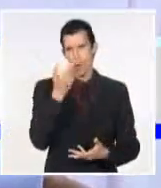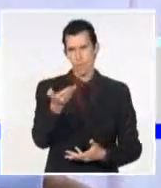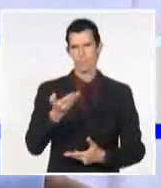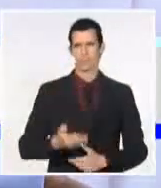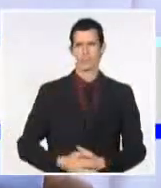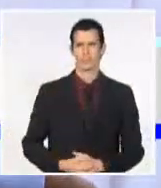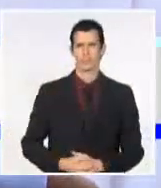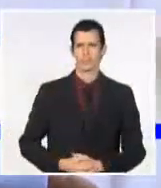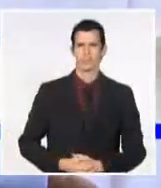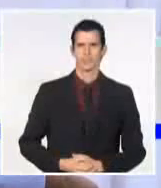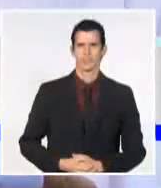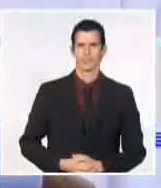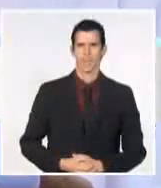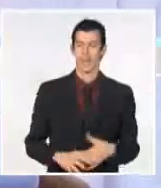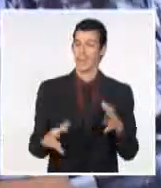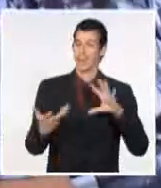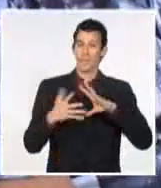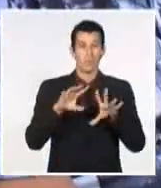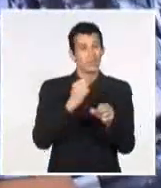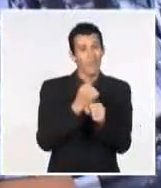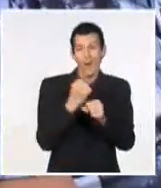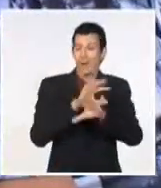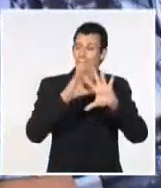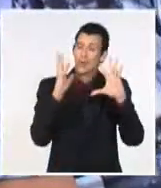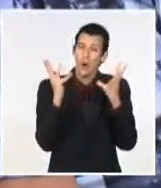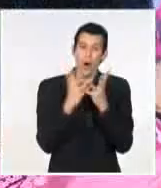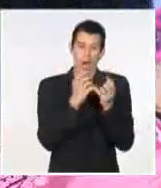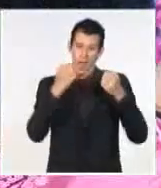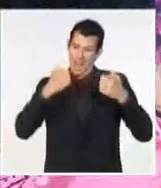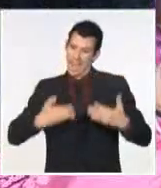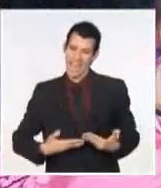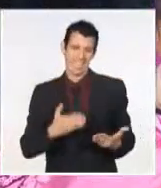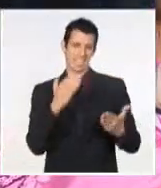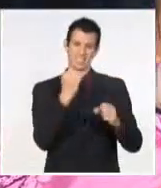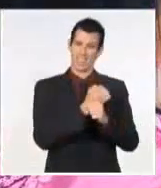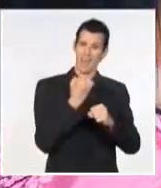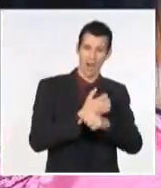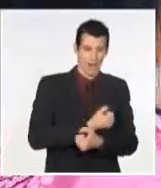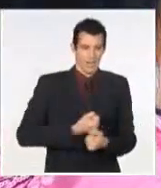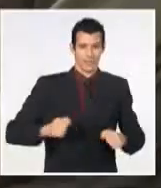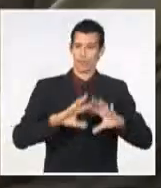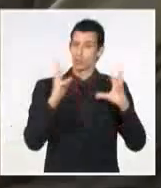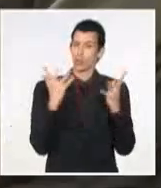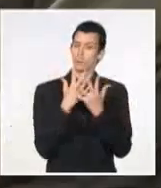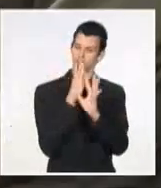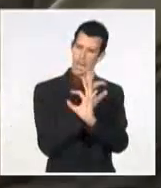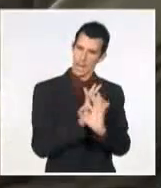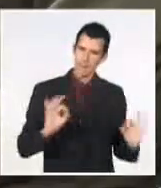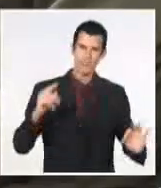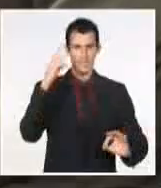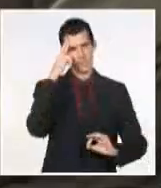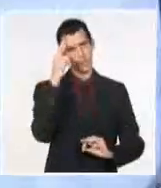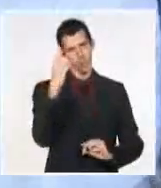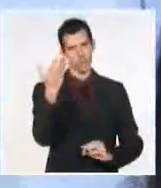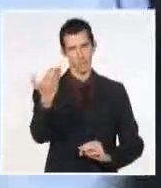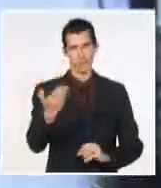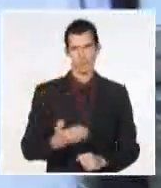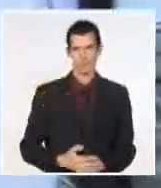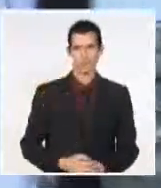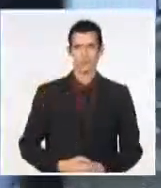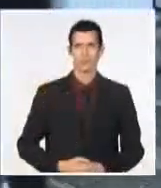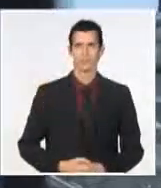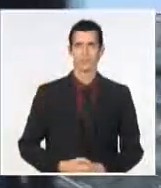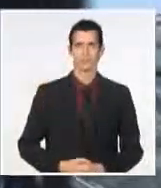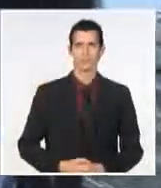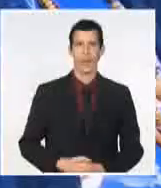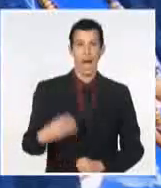cuyo sentido del deber y conciencia ética fueron brújula infalible en cada uno de sus actos. Durante la conmemoración, se entregó